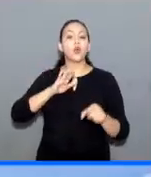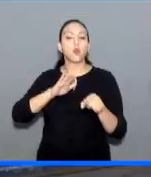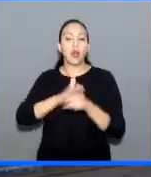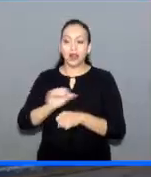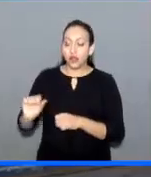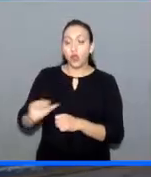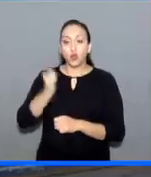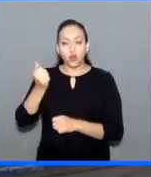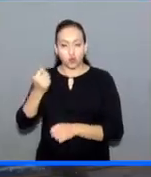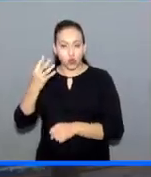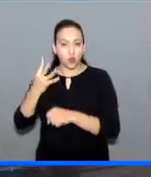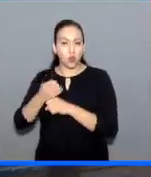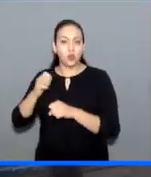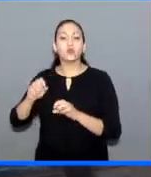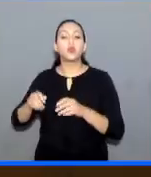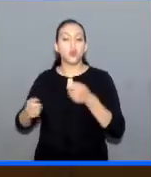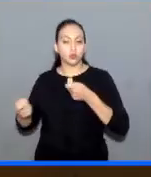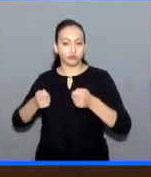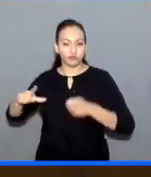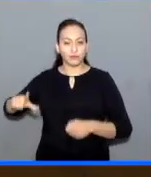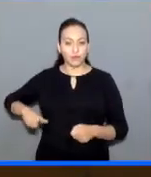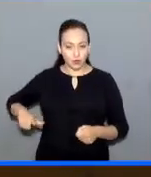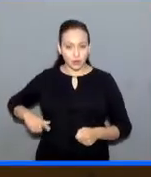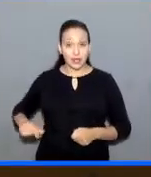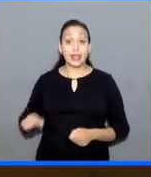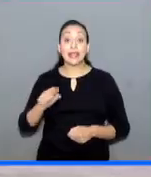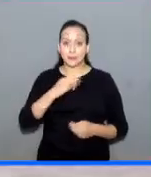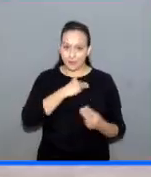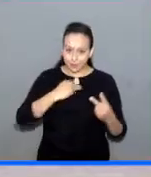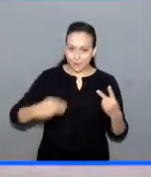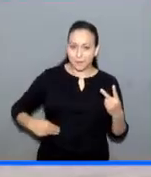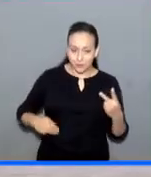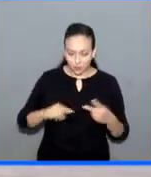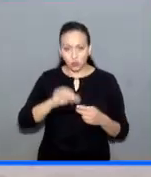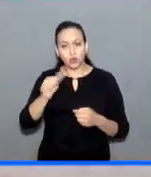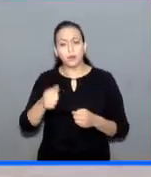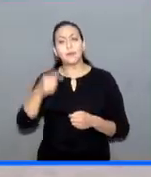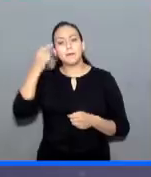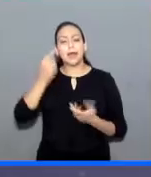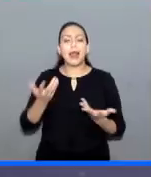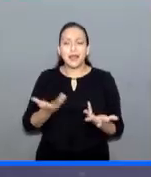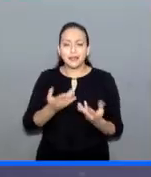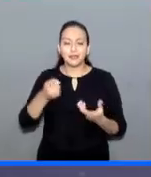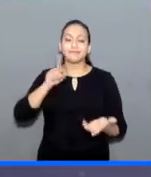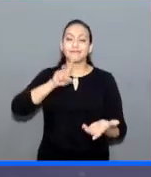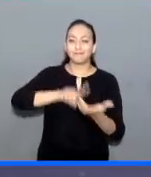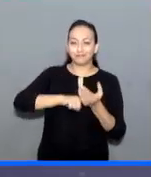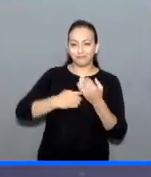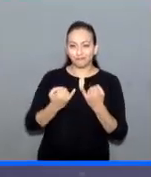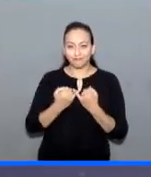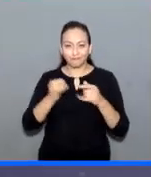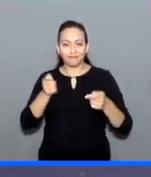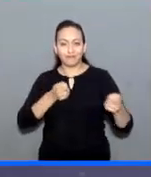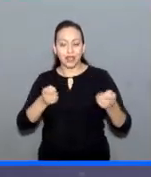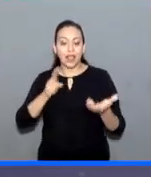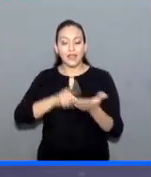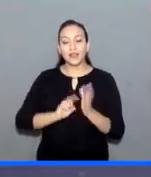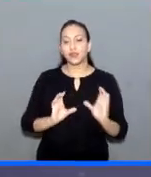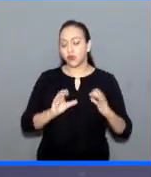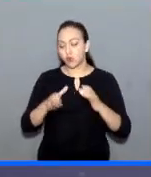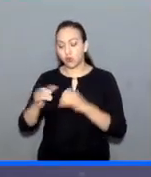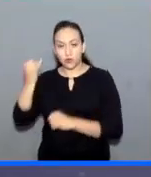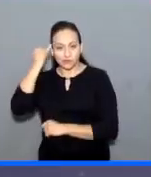además del federal, estatal y municipal que busca fortalecer la autonomía y el autogobierno de las comunidades indígenas.